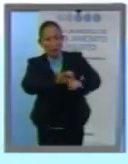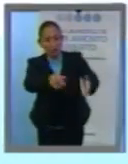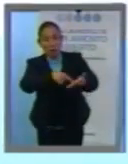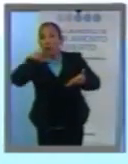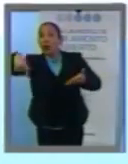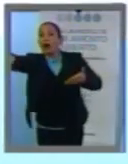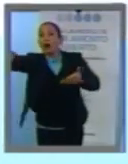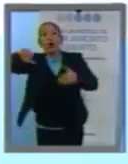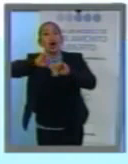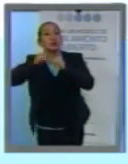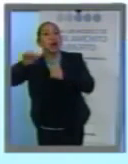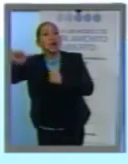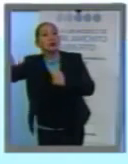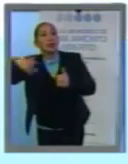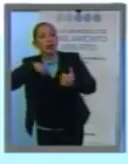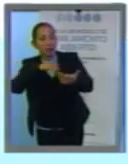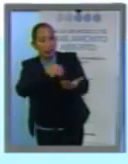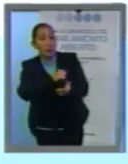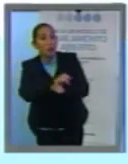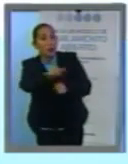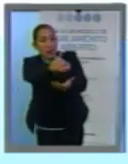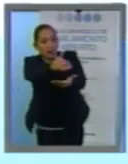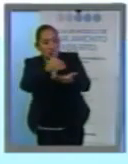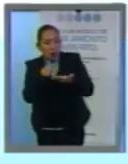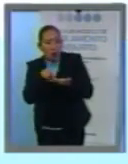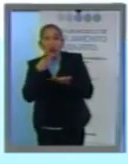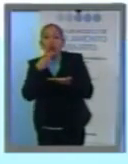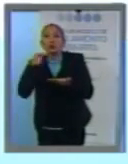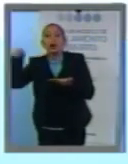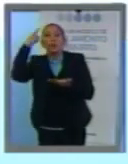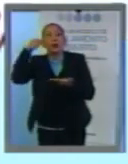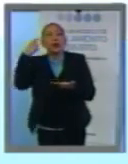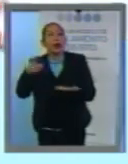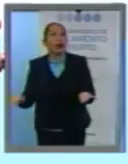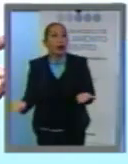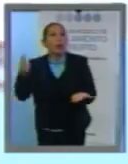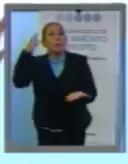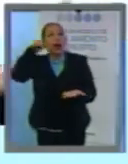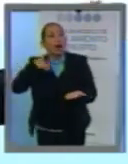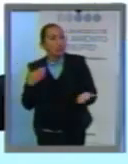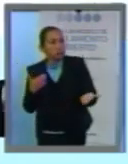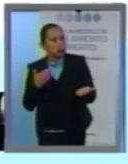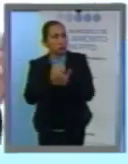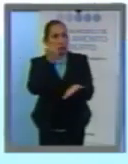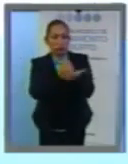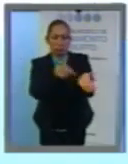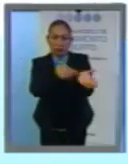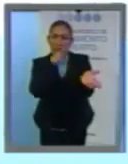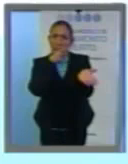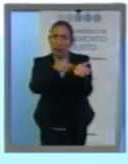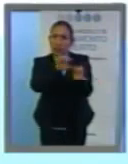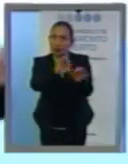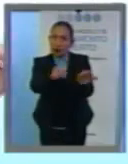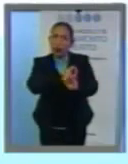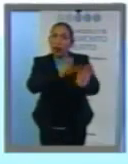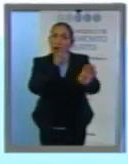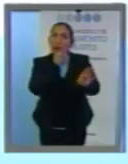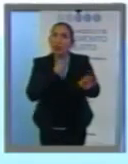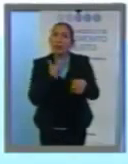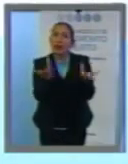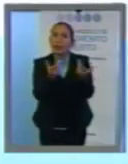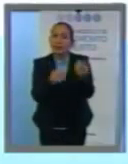las organizaciones de la sociedad civil estos datos para poder exigir rendición de cuentas